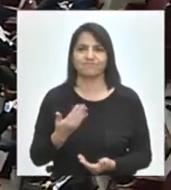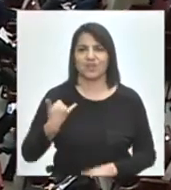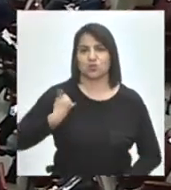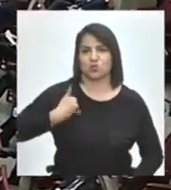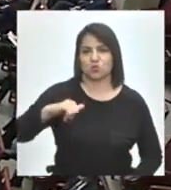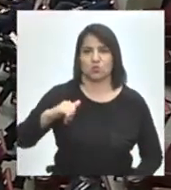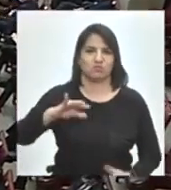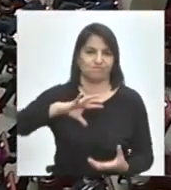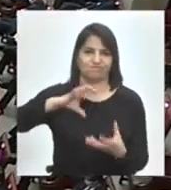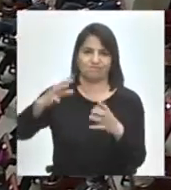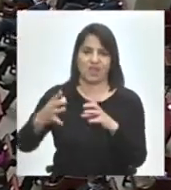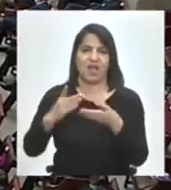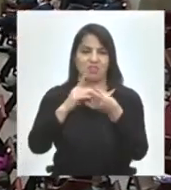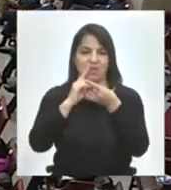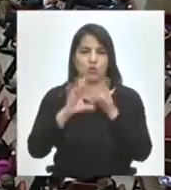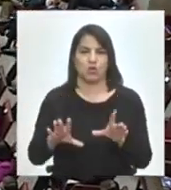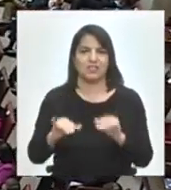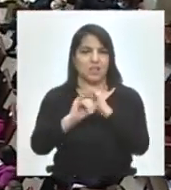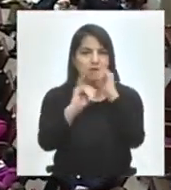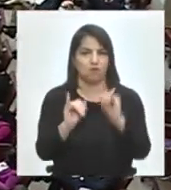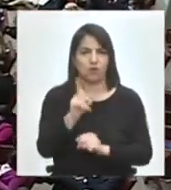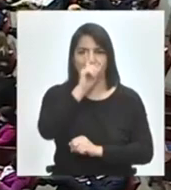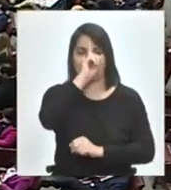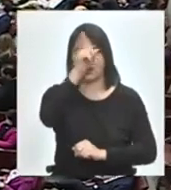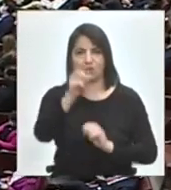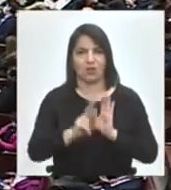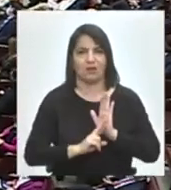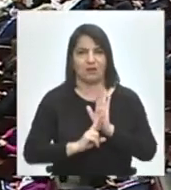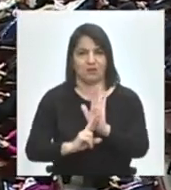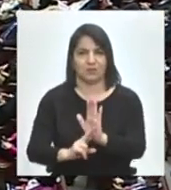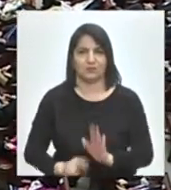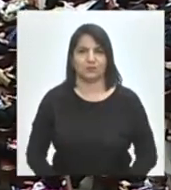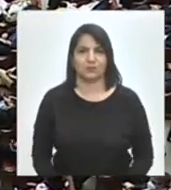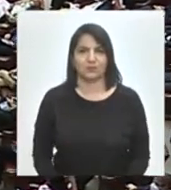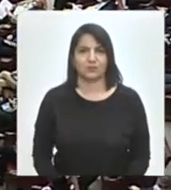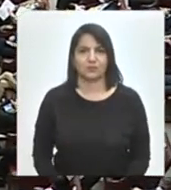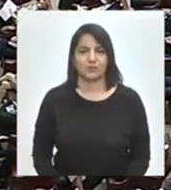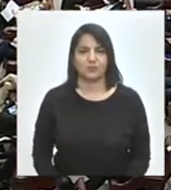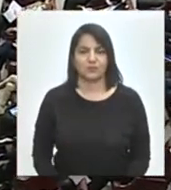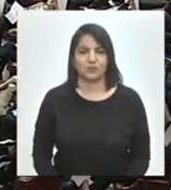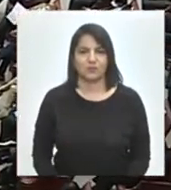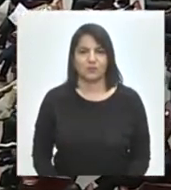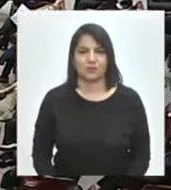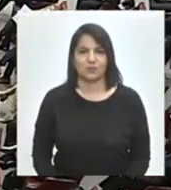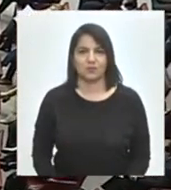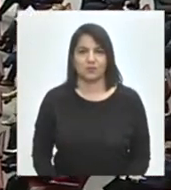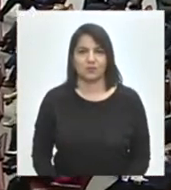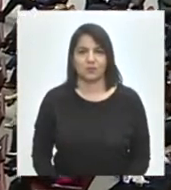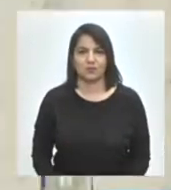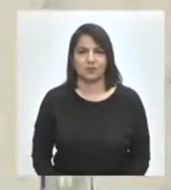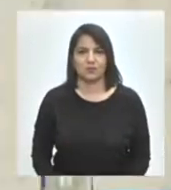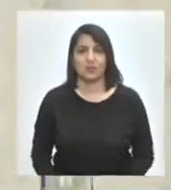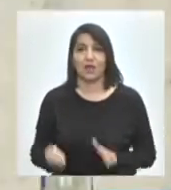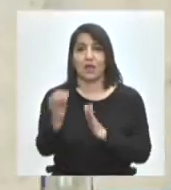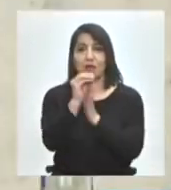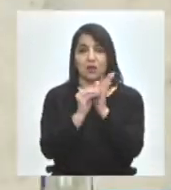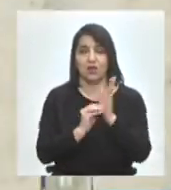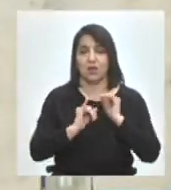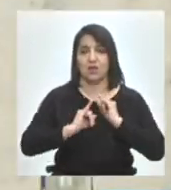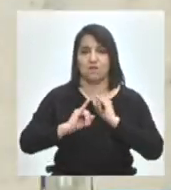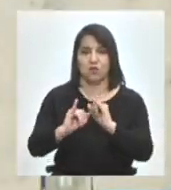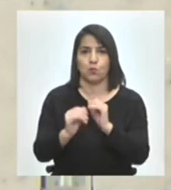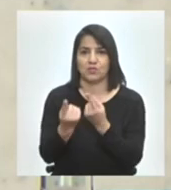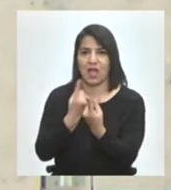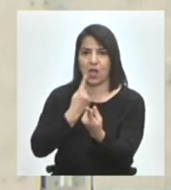con la democracia y con las formas tradicionales de representación. Según datos de la encuesta Bicentenario